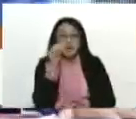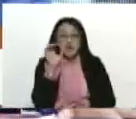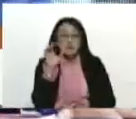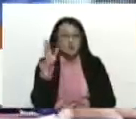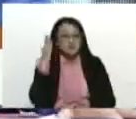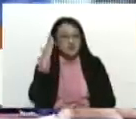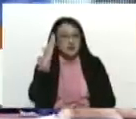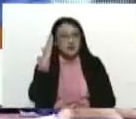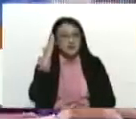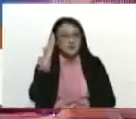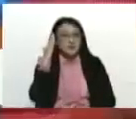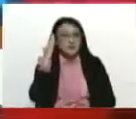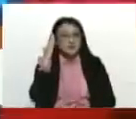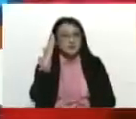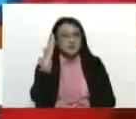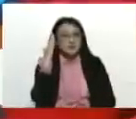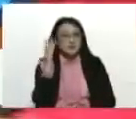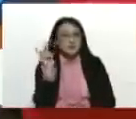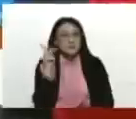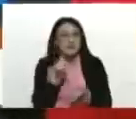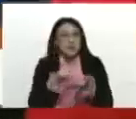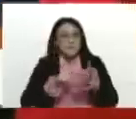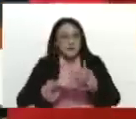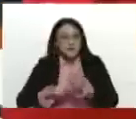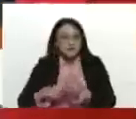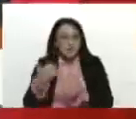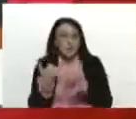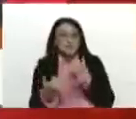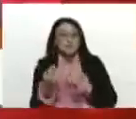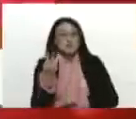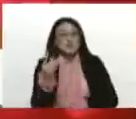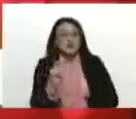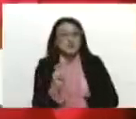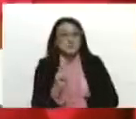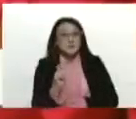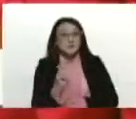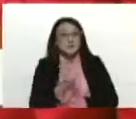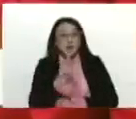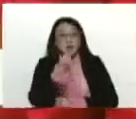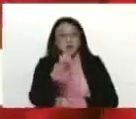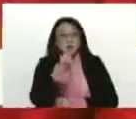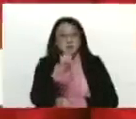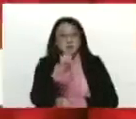se enteró y vino una presión en los últimos tres meses terrible